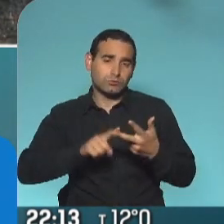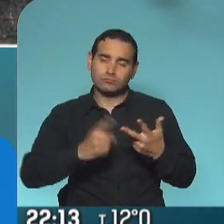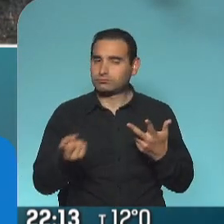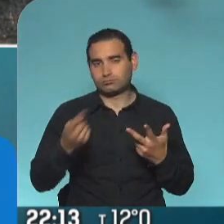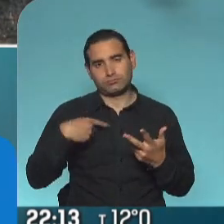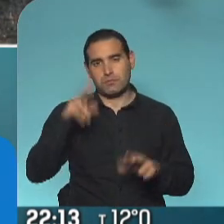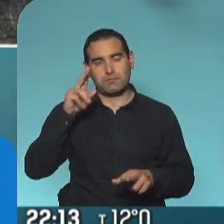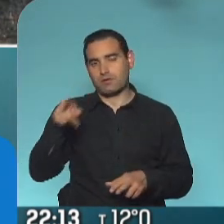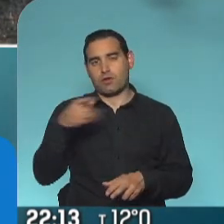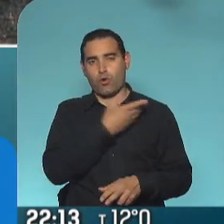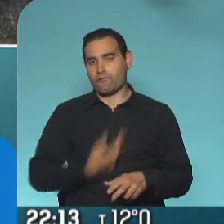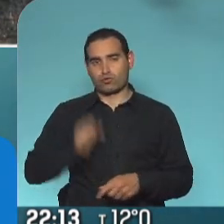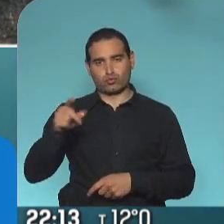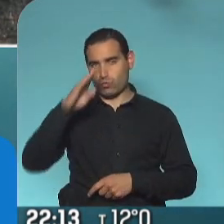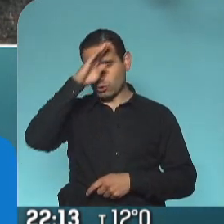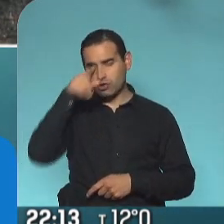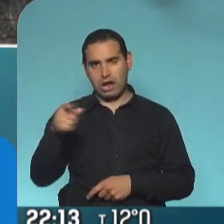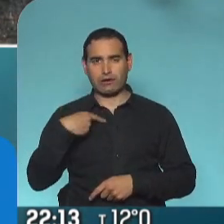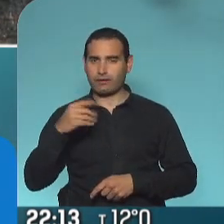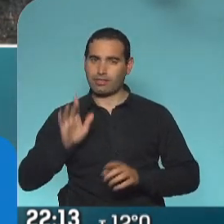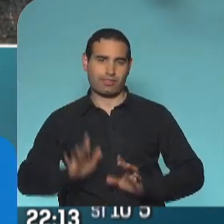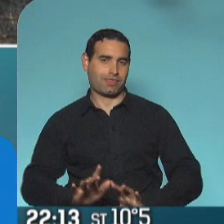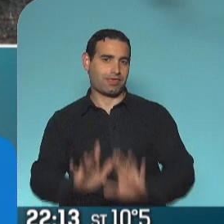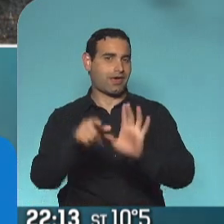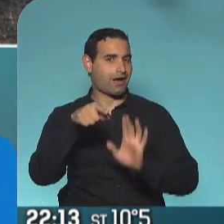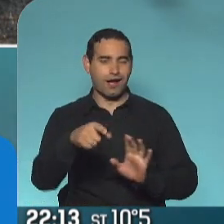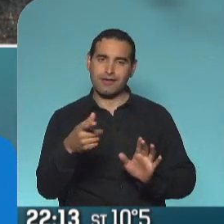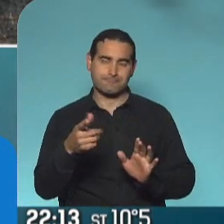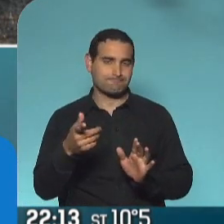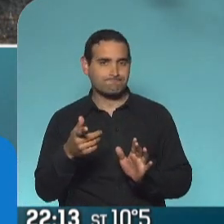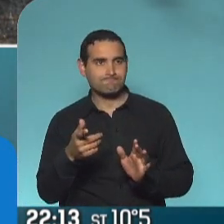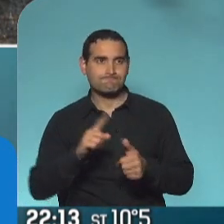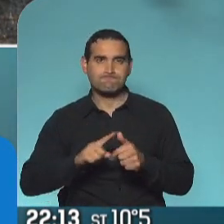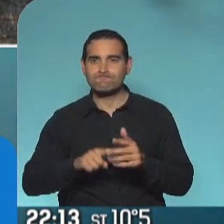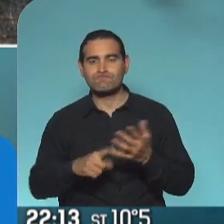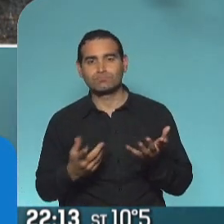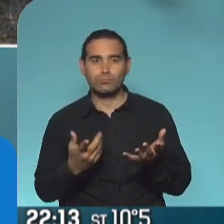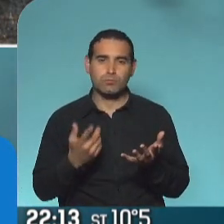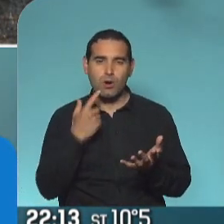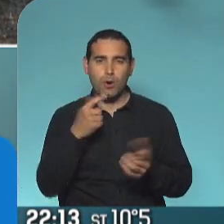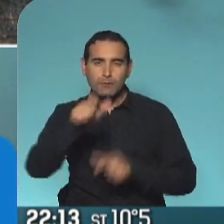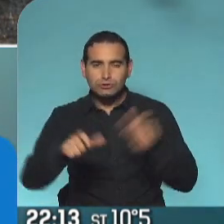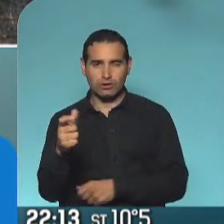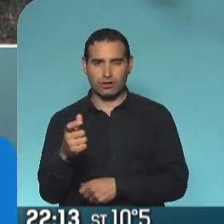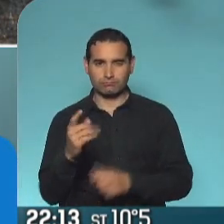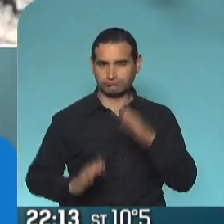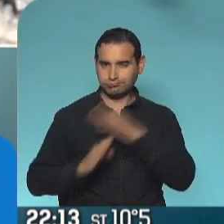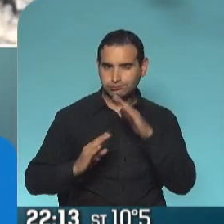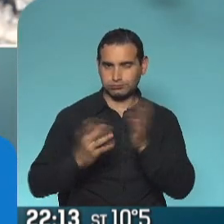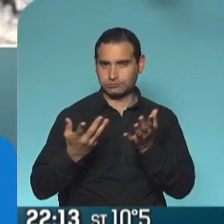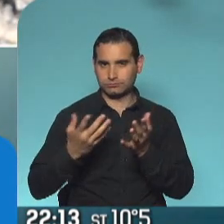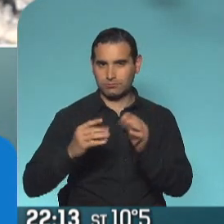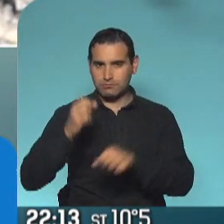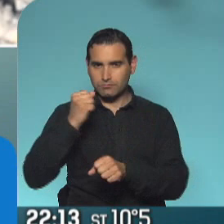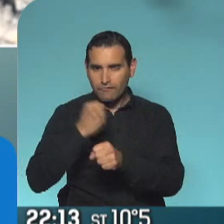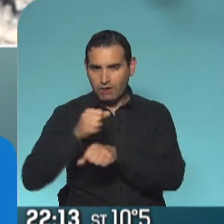políticas de Bolsonaro que dieron rienda suelta a un conjunto de terratenientes,